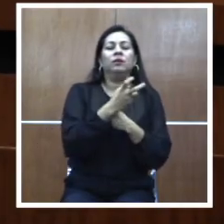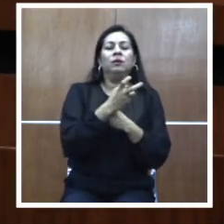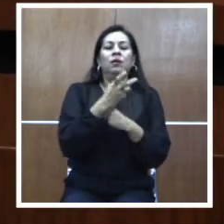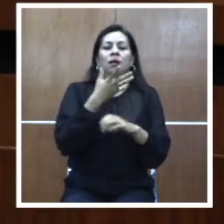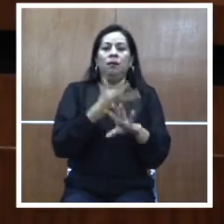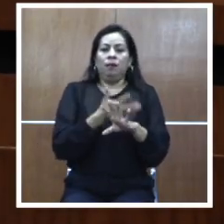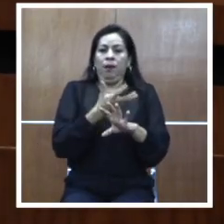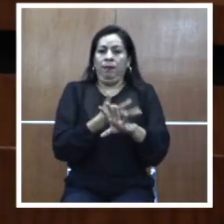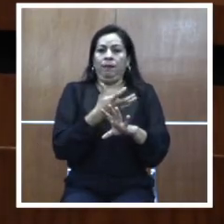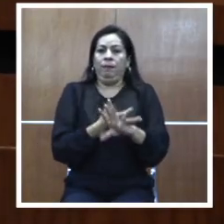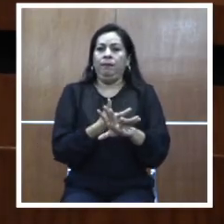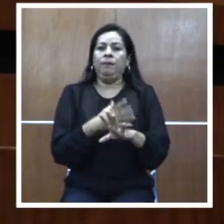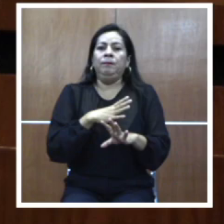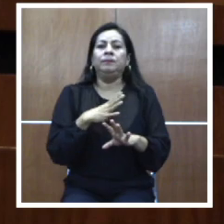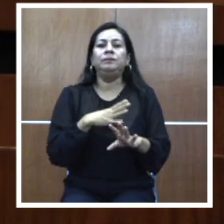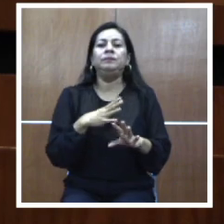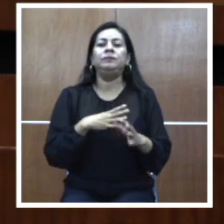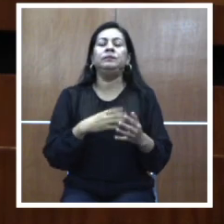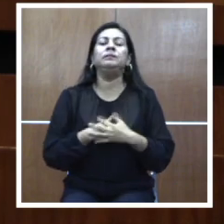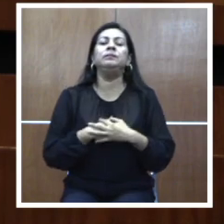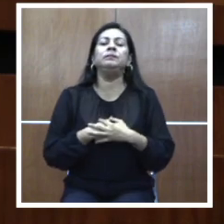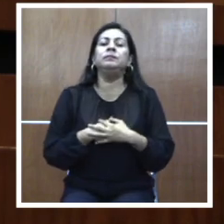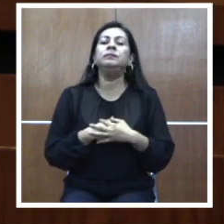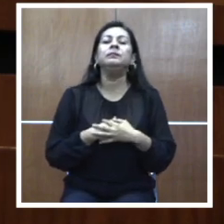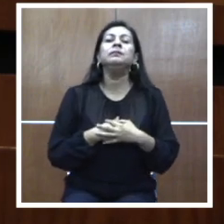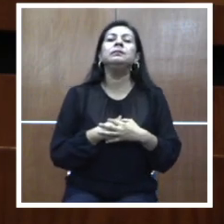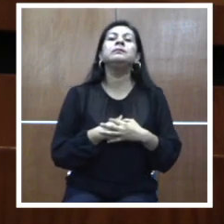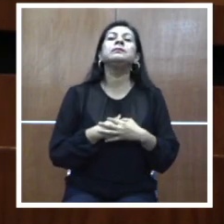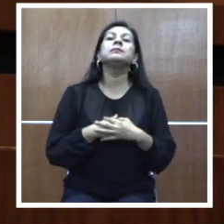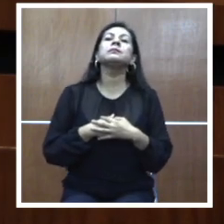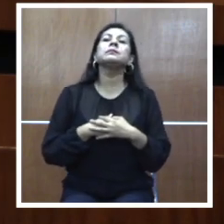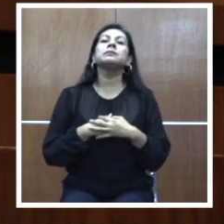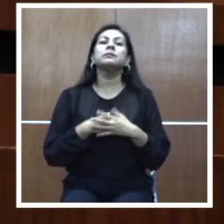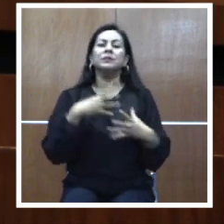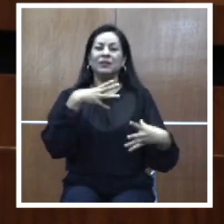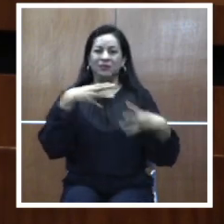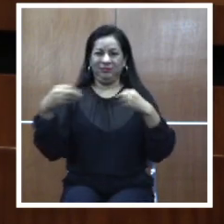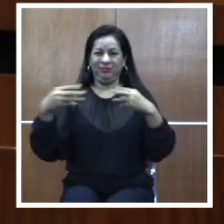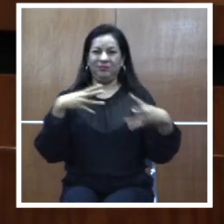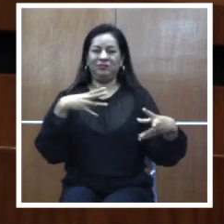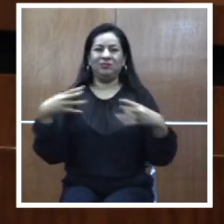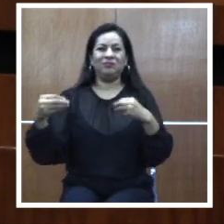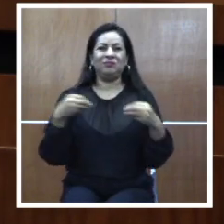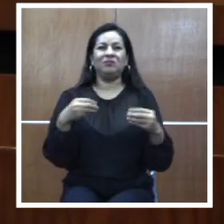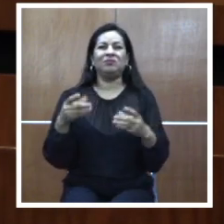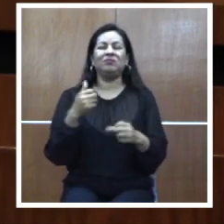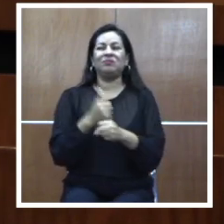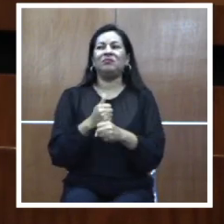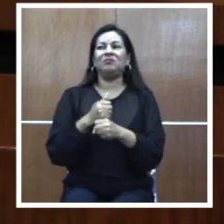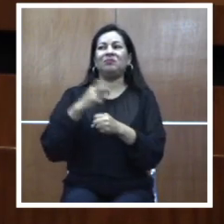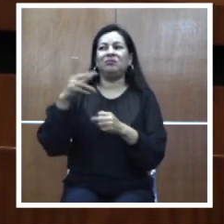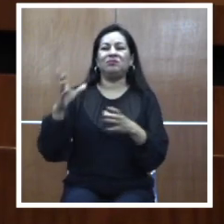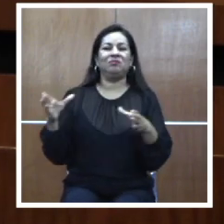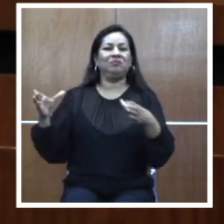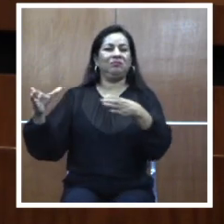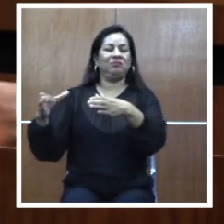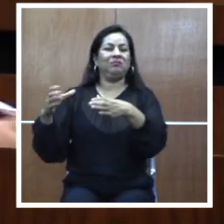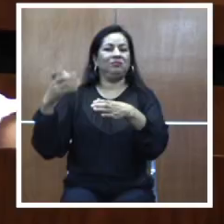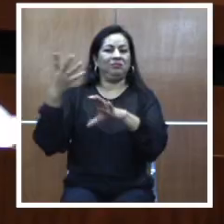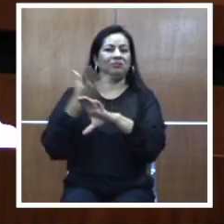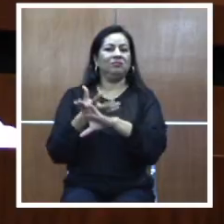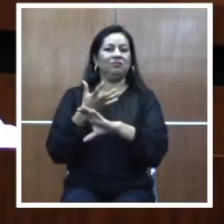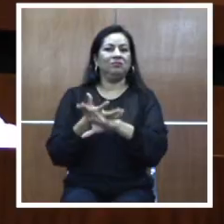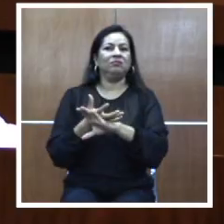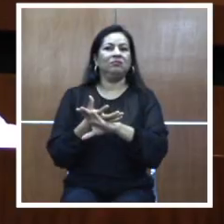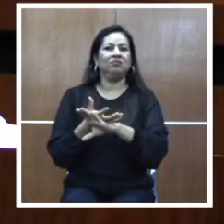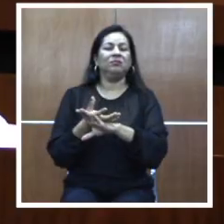Estados Unidos y que desde la pandemia sufre su población, esta epidemia